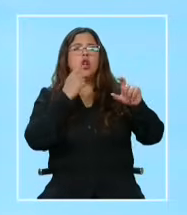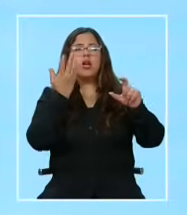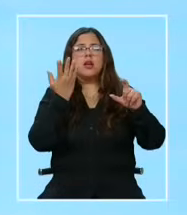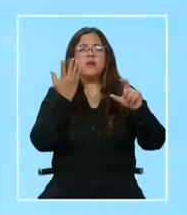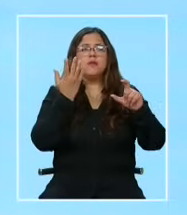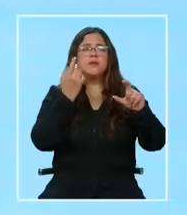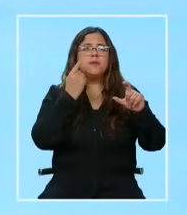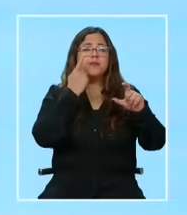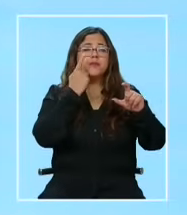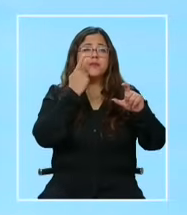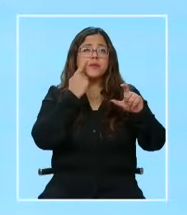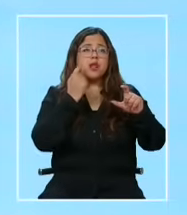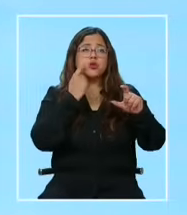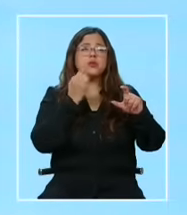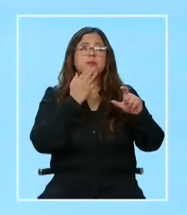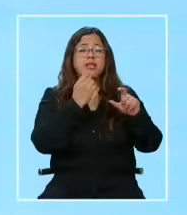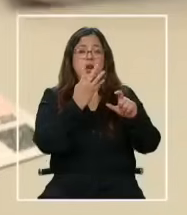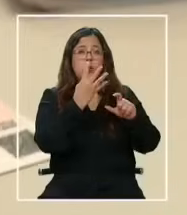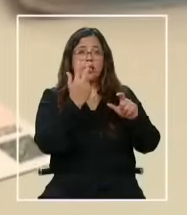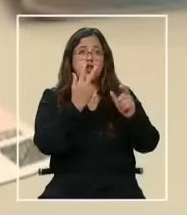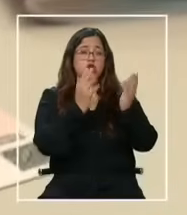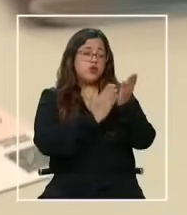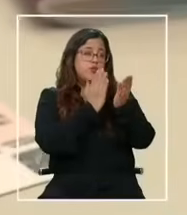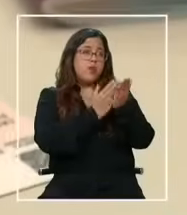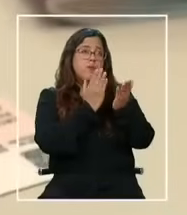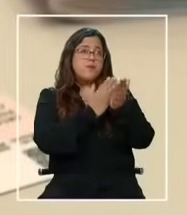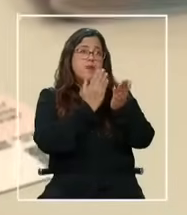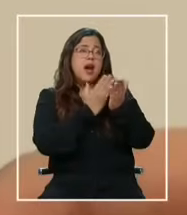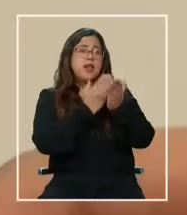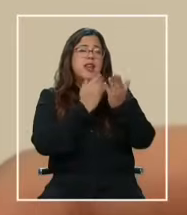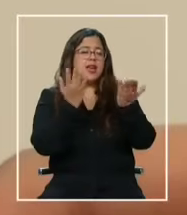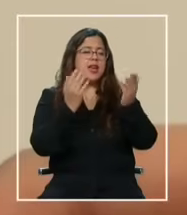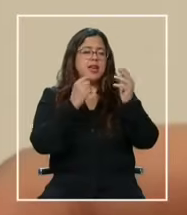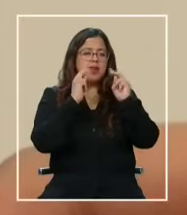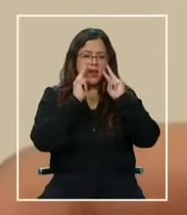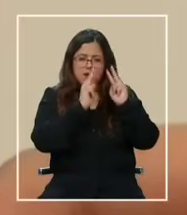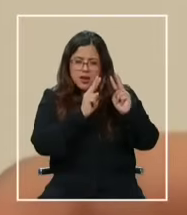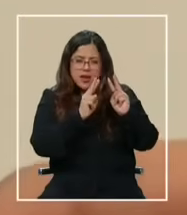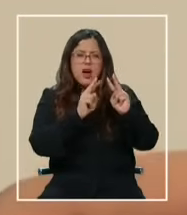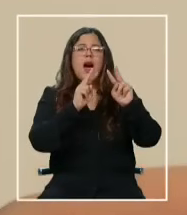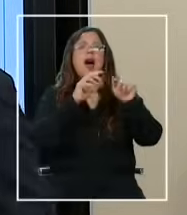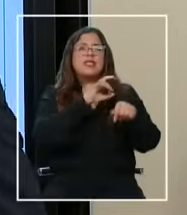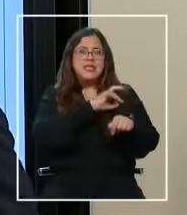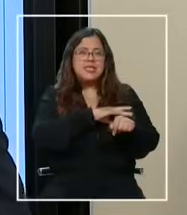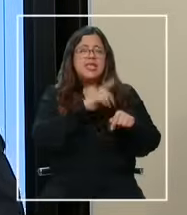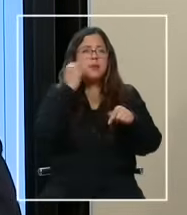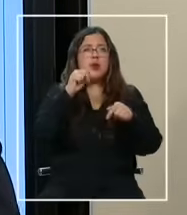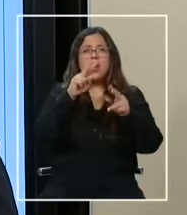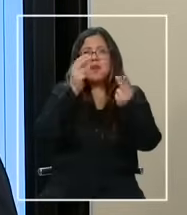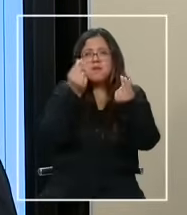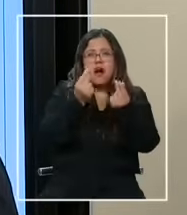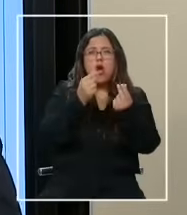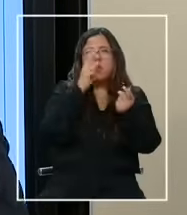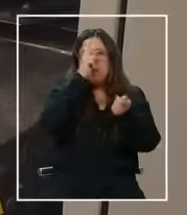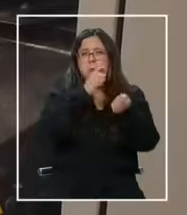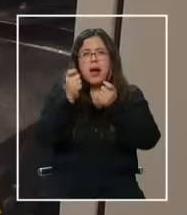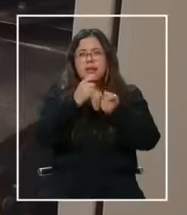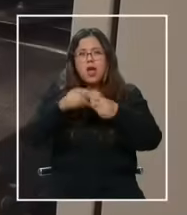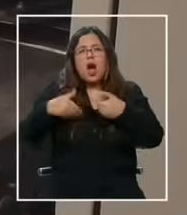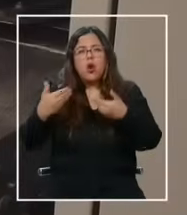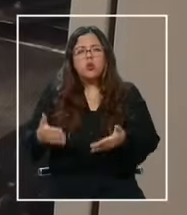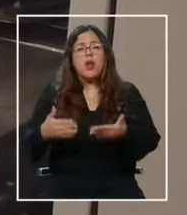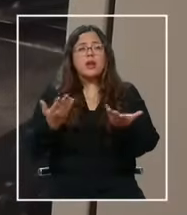las regiones de chile en sus 48 páginas su valor aún no está definido pero la promesa es que su precio será similar a los actuales